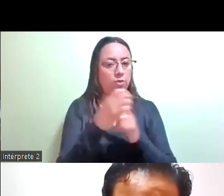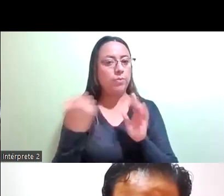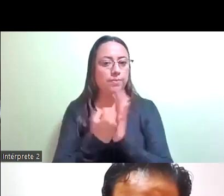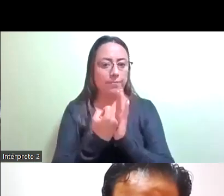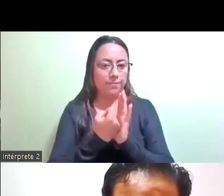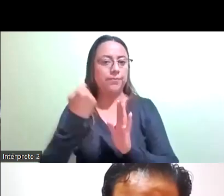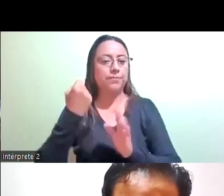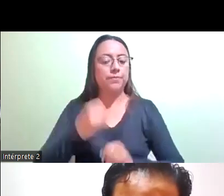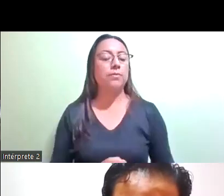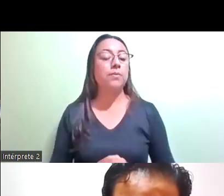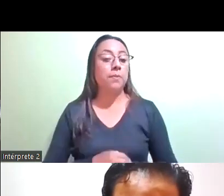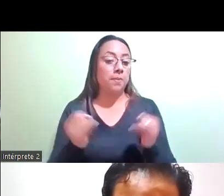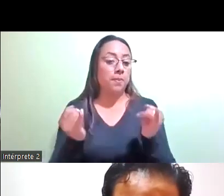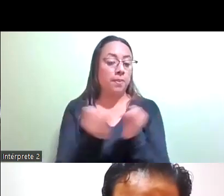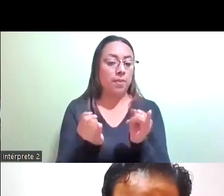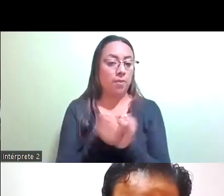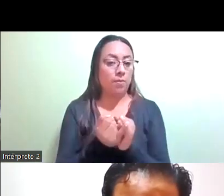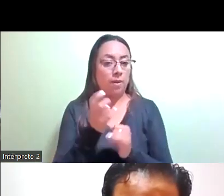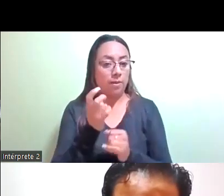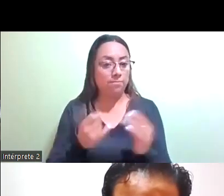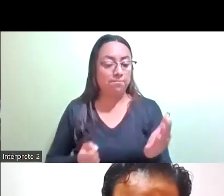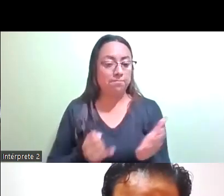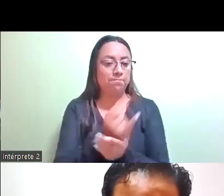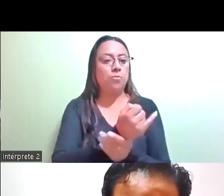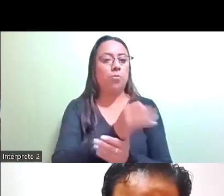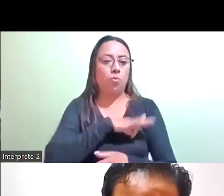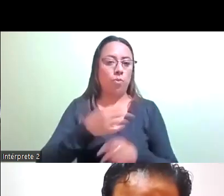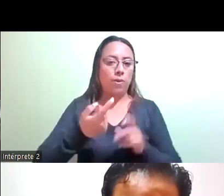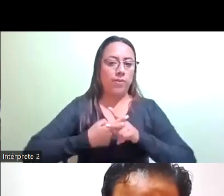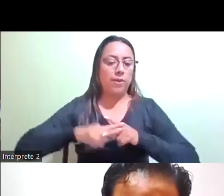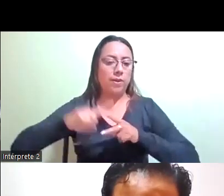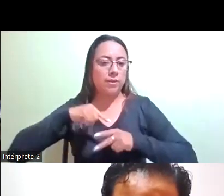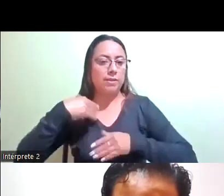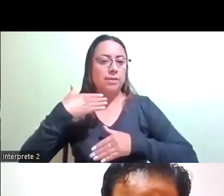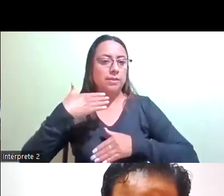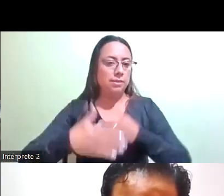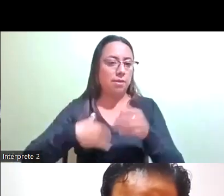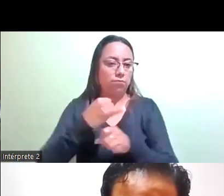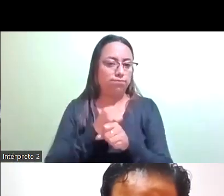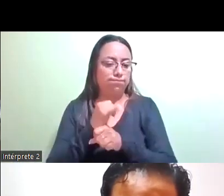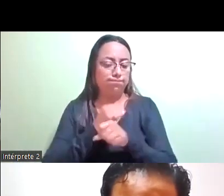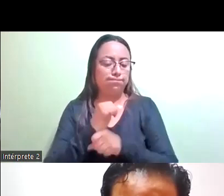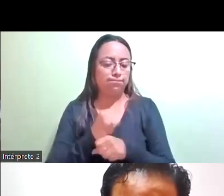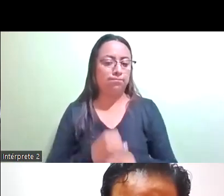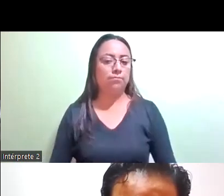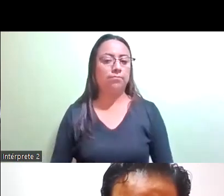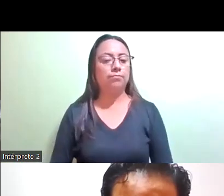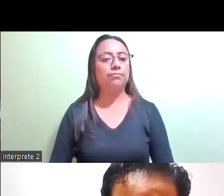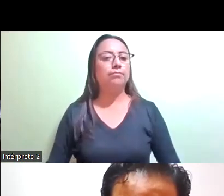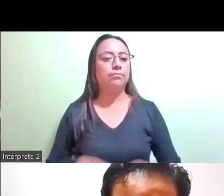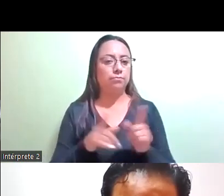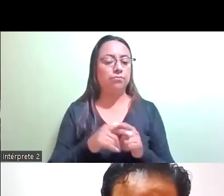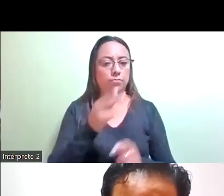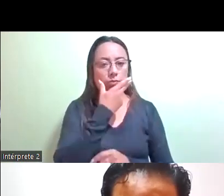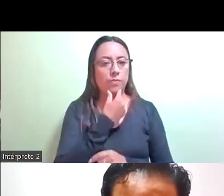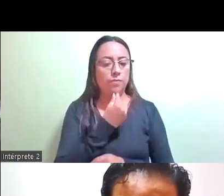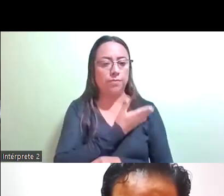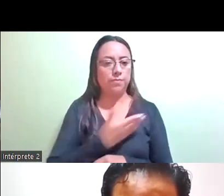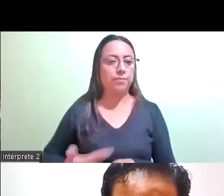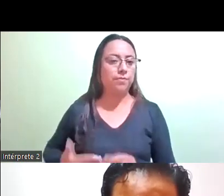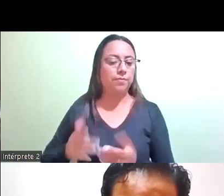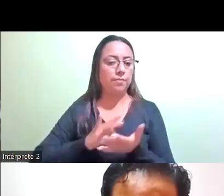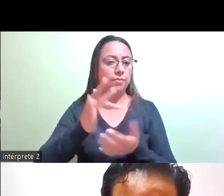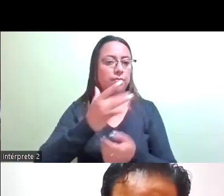determinarlo, inicie el procedimiento de responsabilidad administrativa que corresponda. Es cuanto, presidente. Gracias,